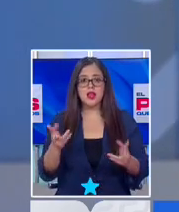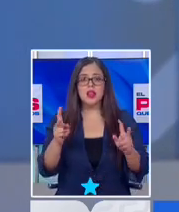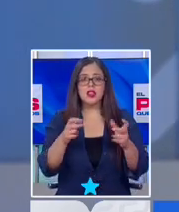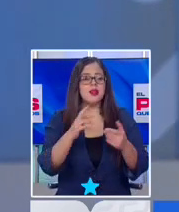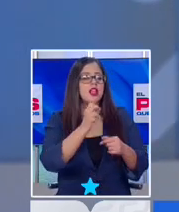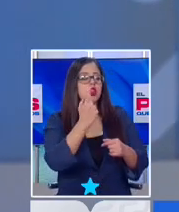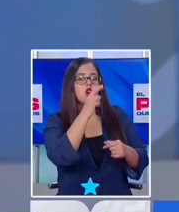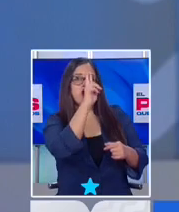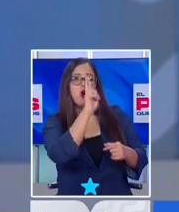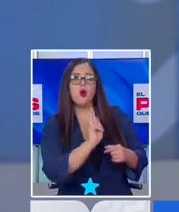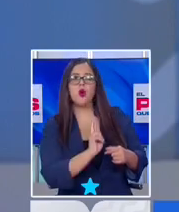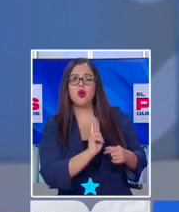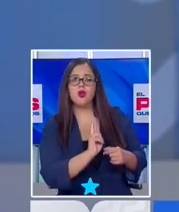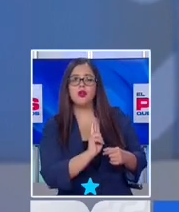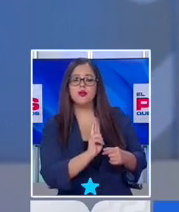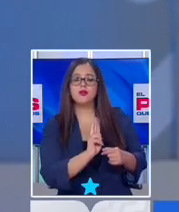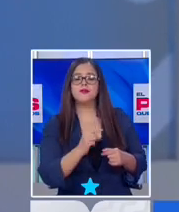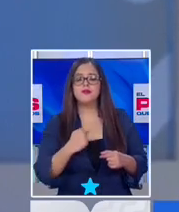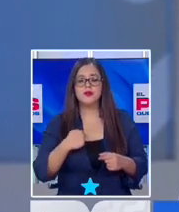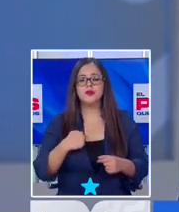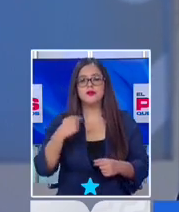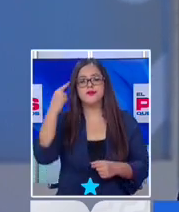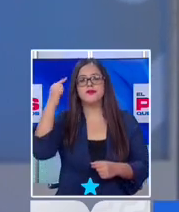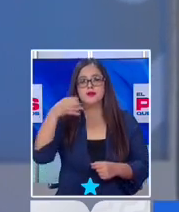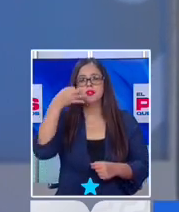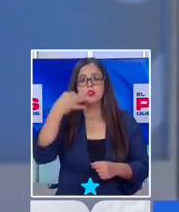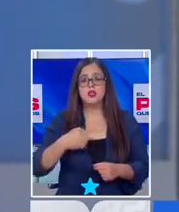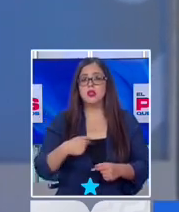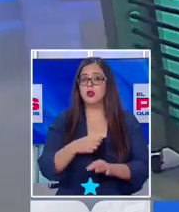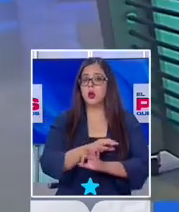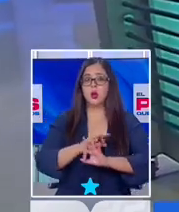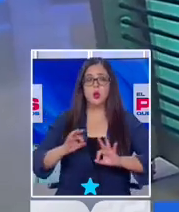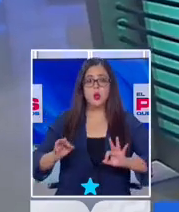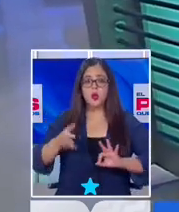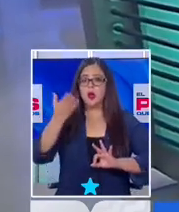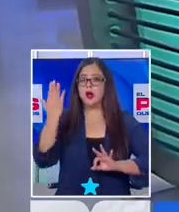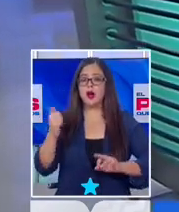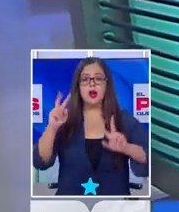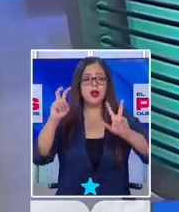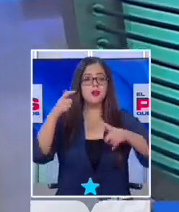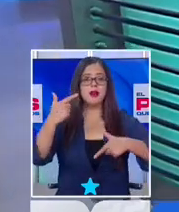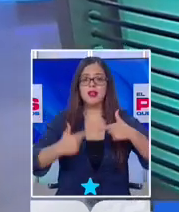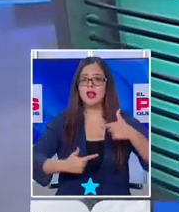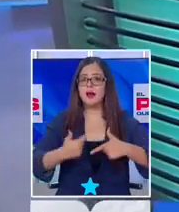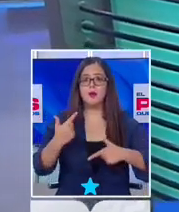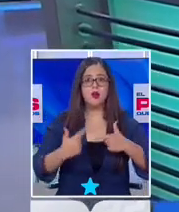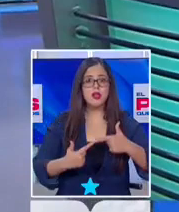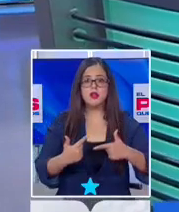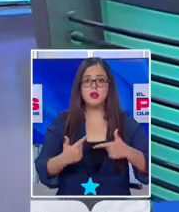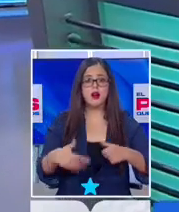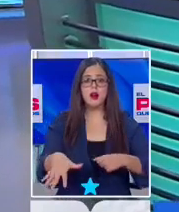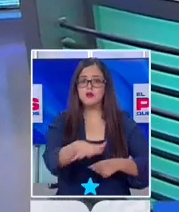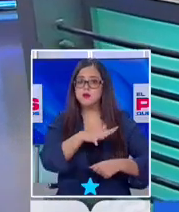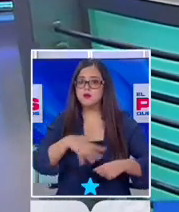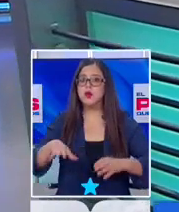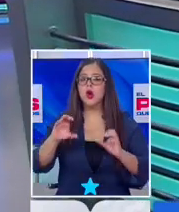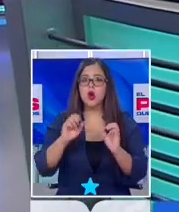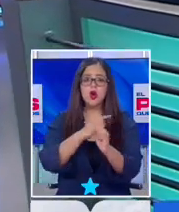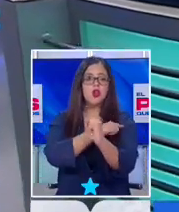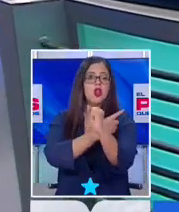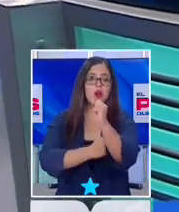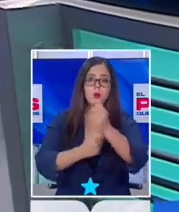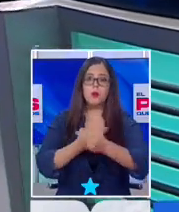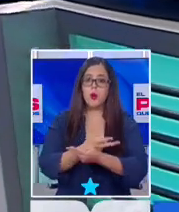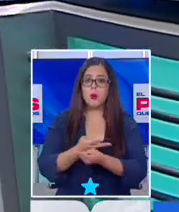atribuciones yo creo y convencido yo que nunca estuve metido en el tema de la política contingente o de los poderes públicos